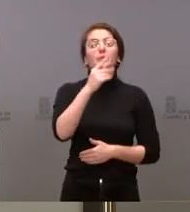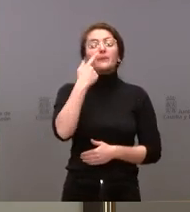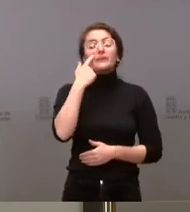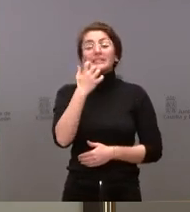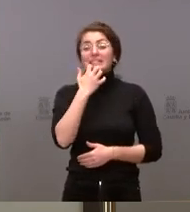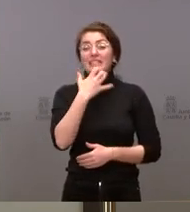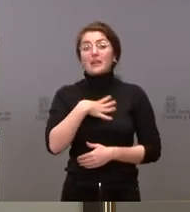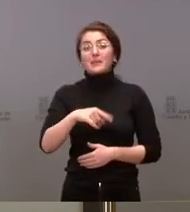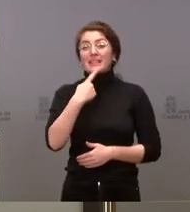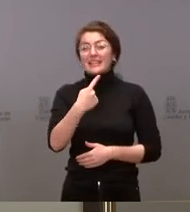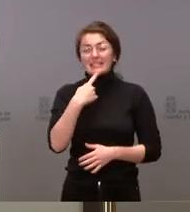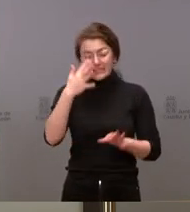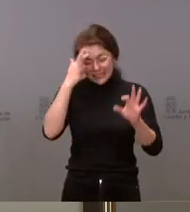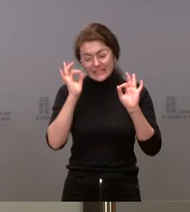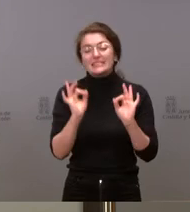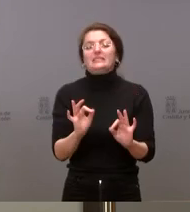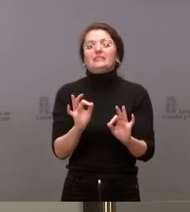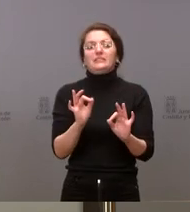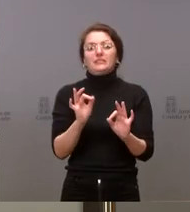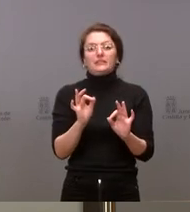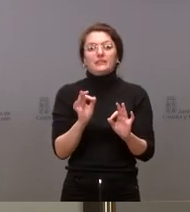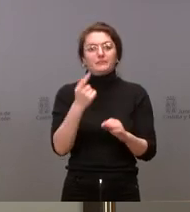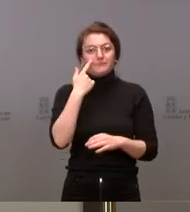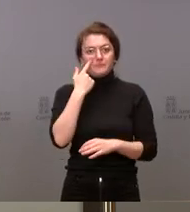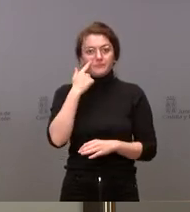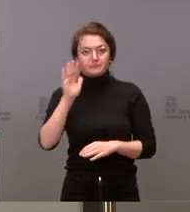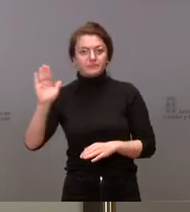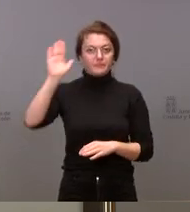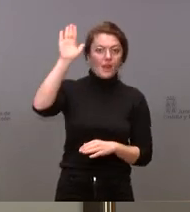preciso en el estoy aquí aquí el consejero